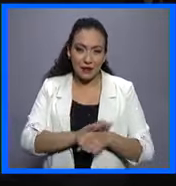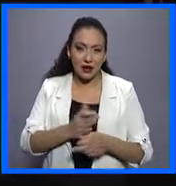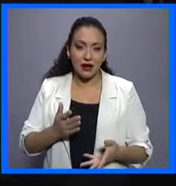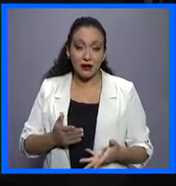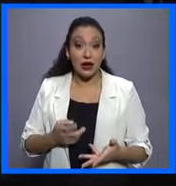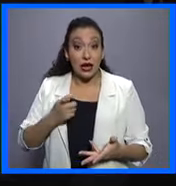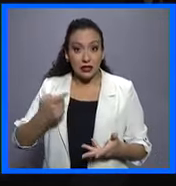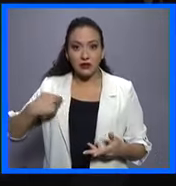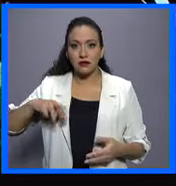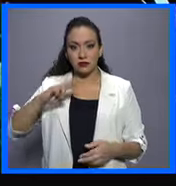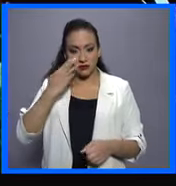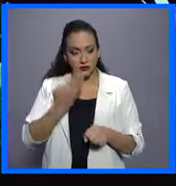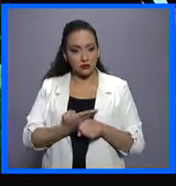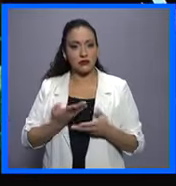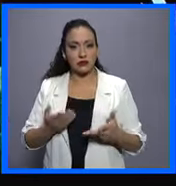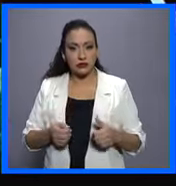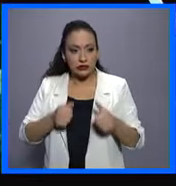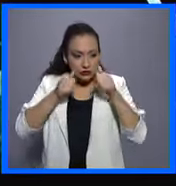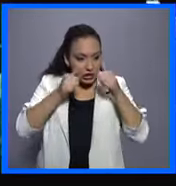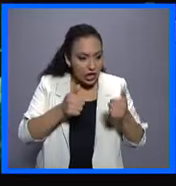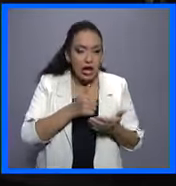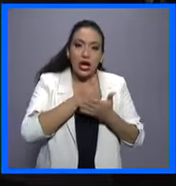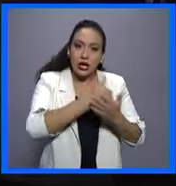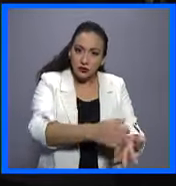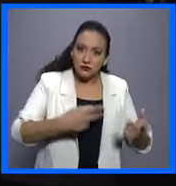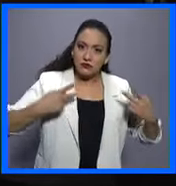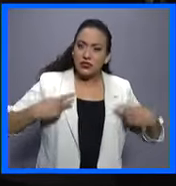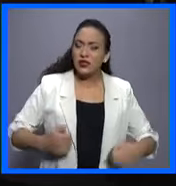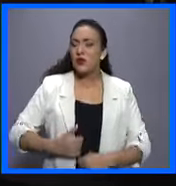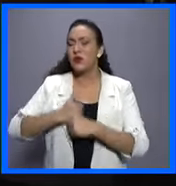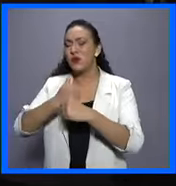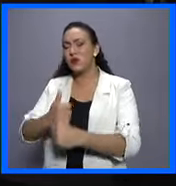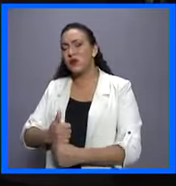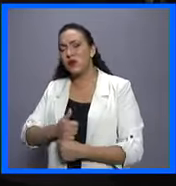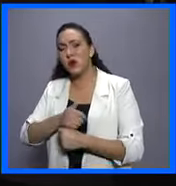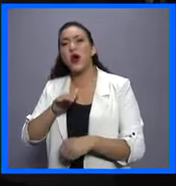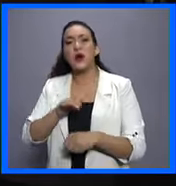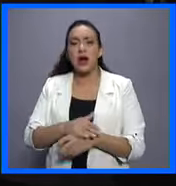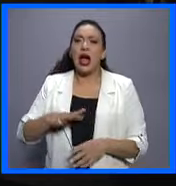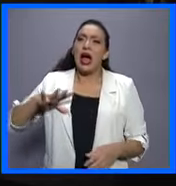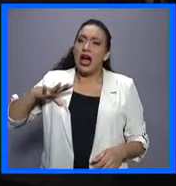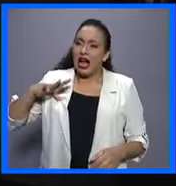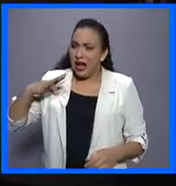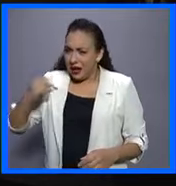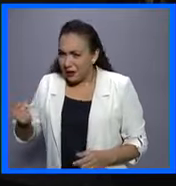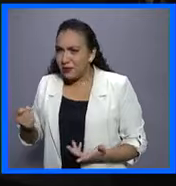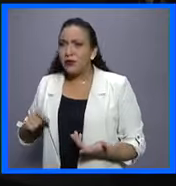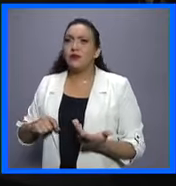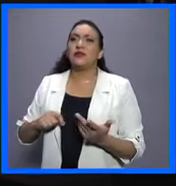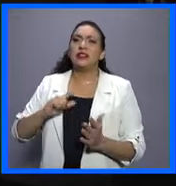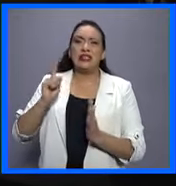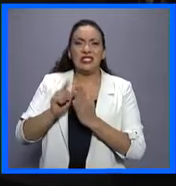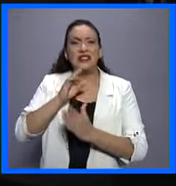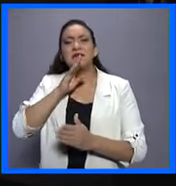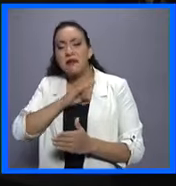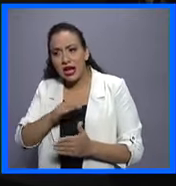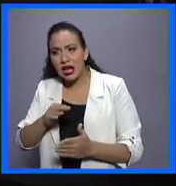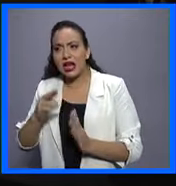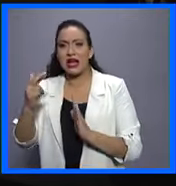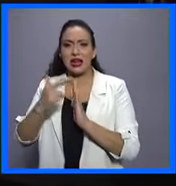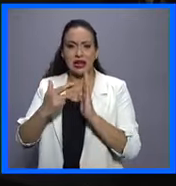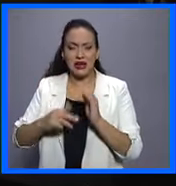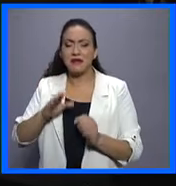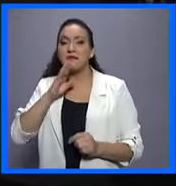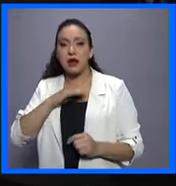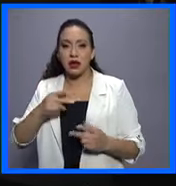tarea que tenemos enfrente. Solucionar los baches provocados por la dispensión de criterios, los retrasos